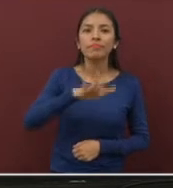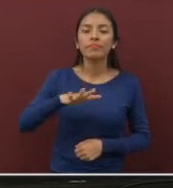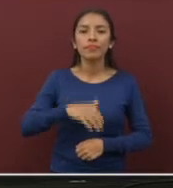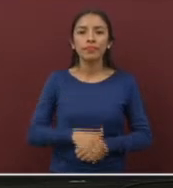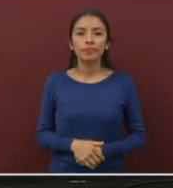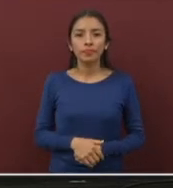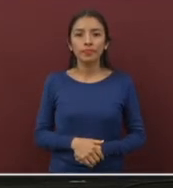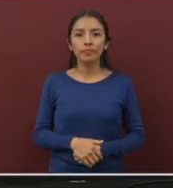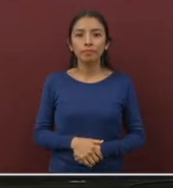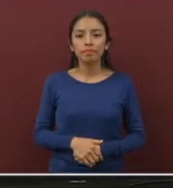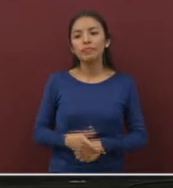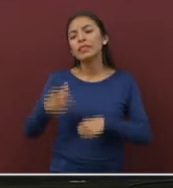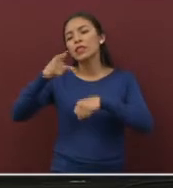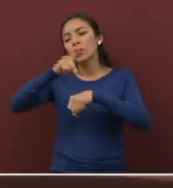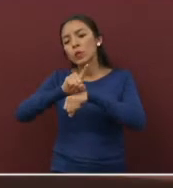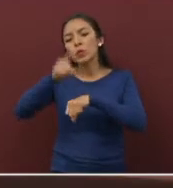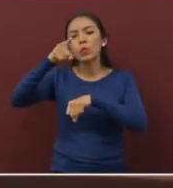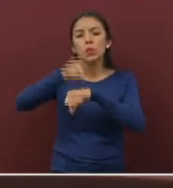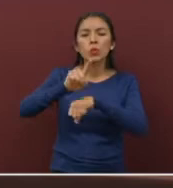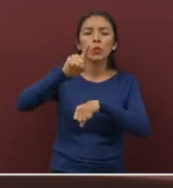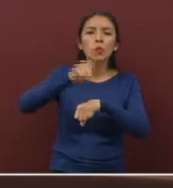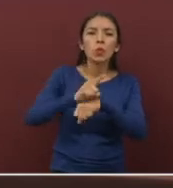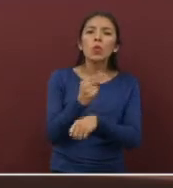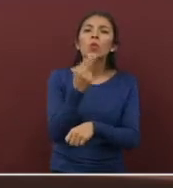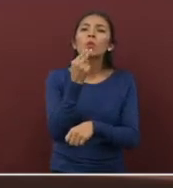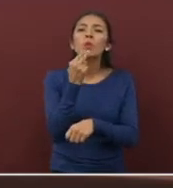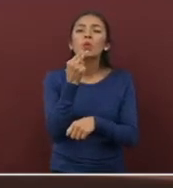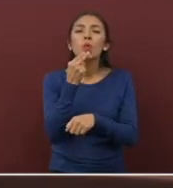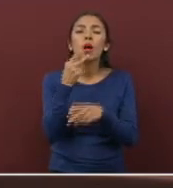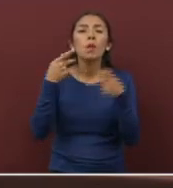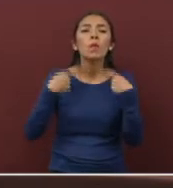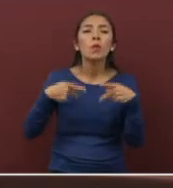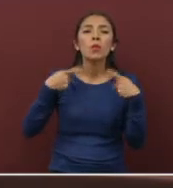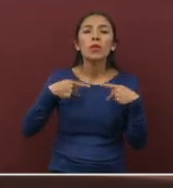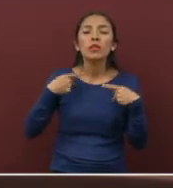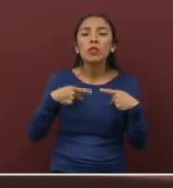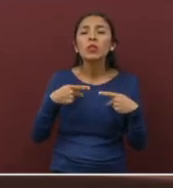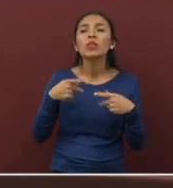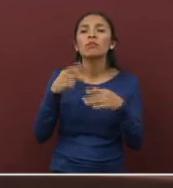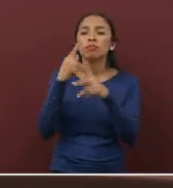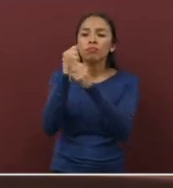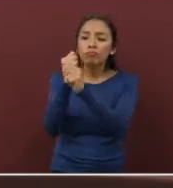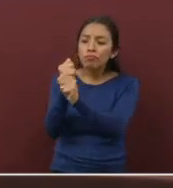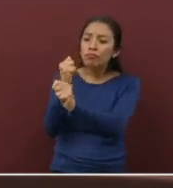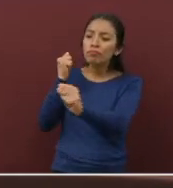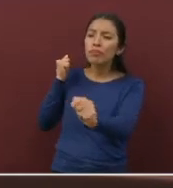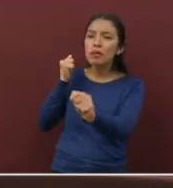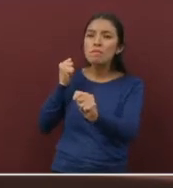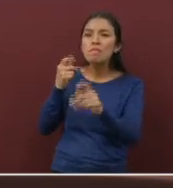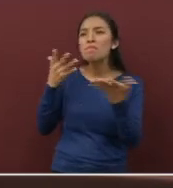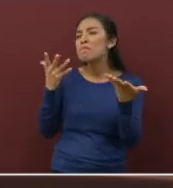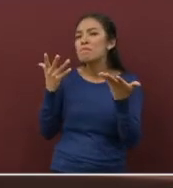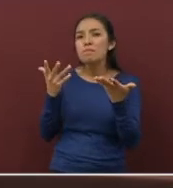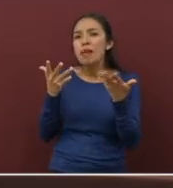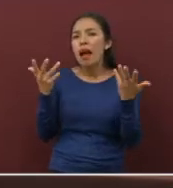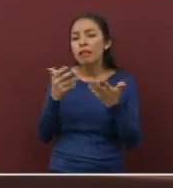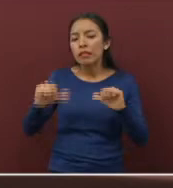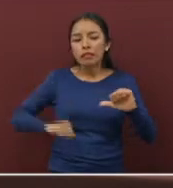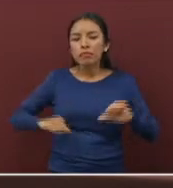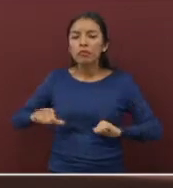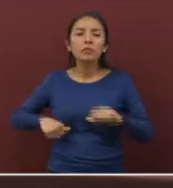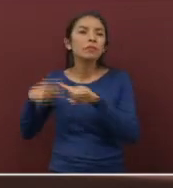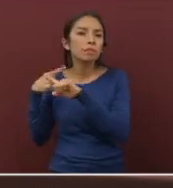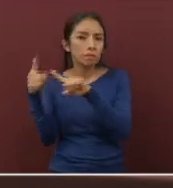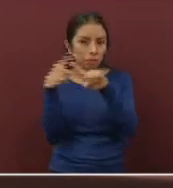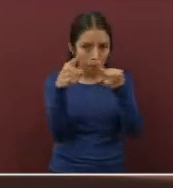diaria miles de personas usamos el transporte público para realizar nuestras actividades es por